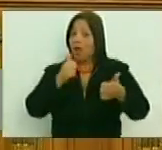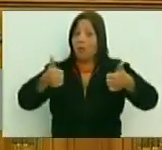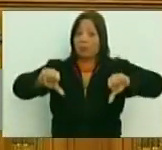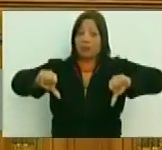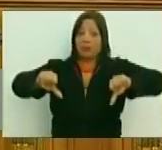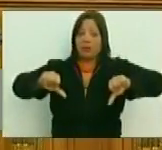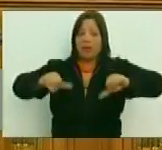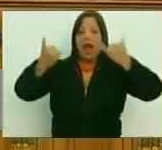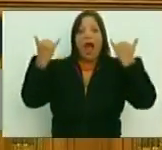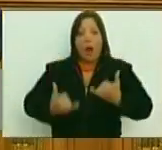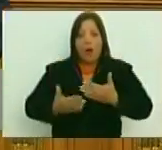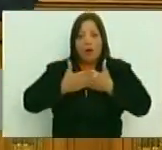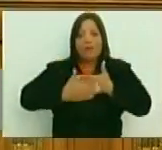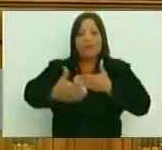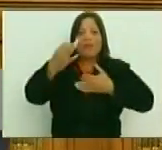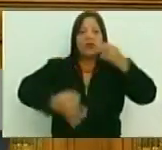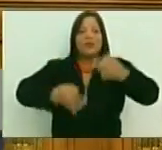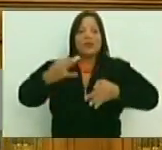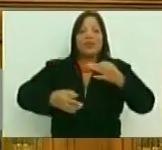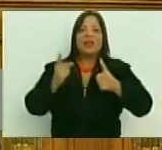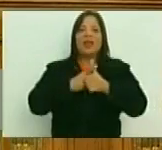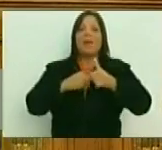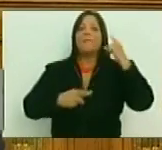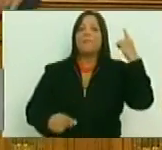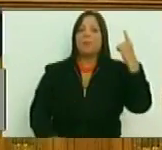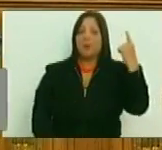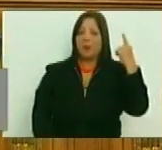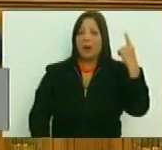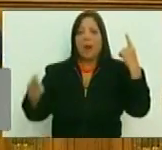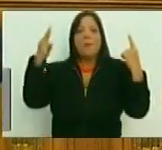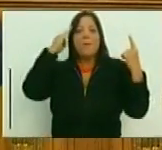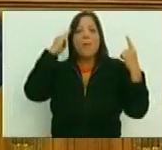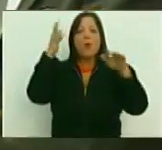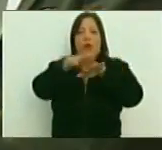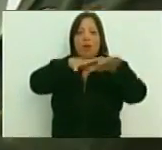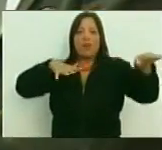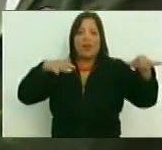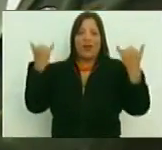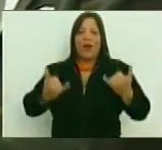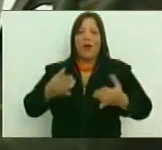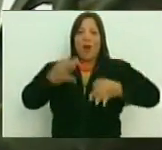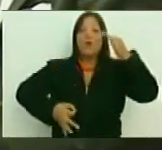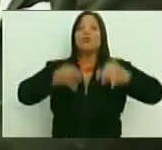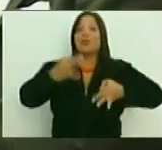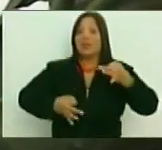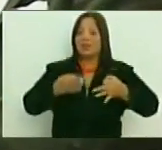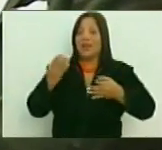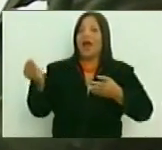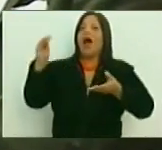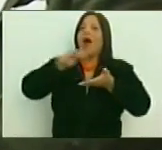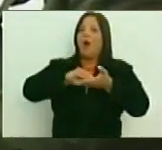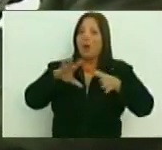marcha se hace bueno primero en la memoria colectiva, en la memoria recobrada.